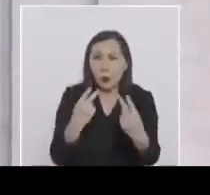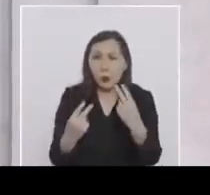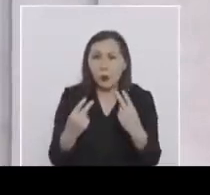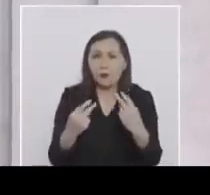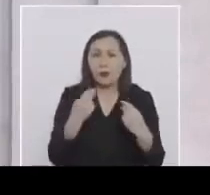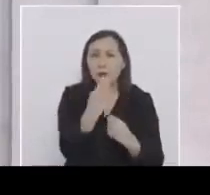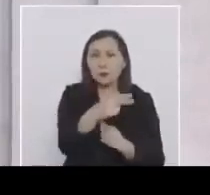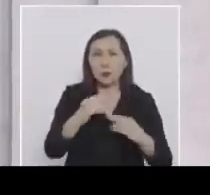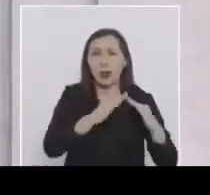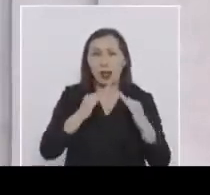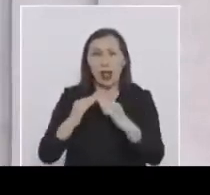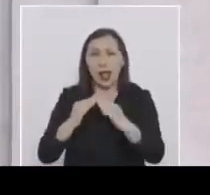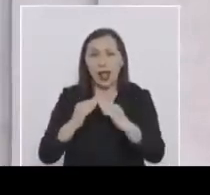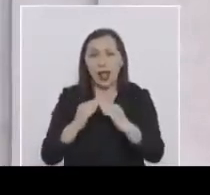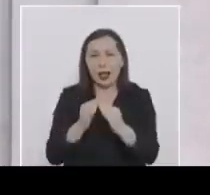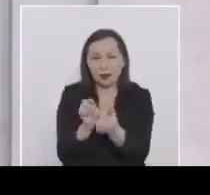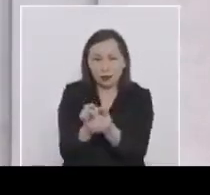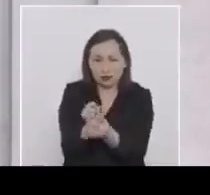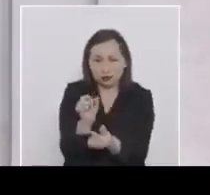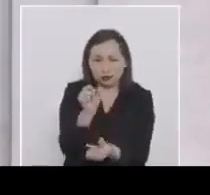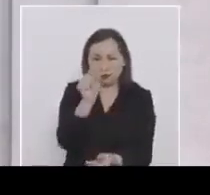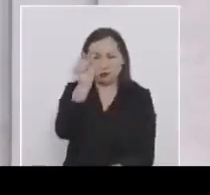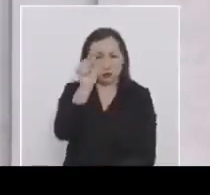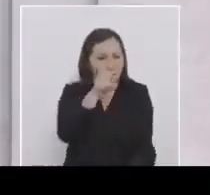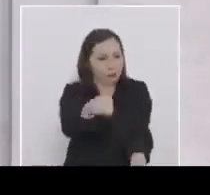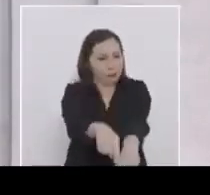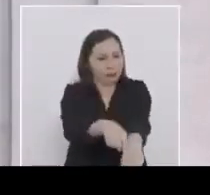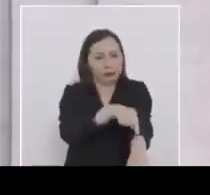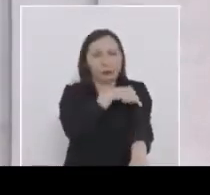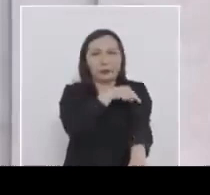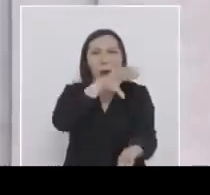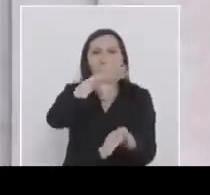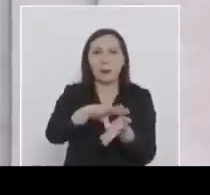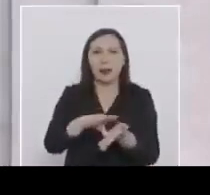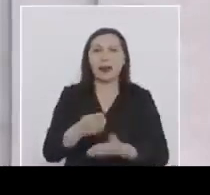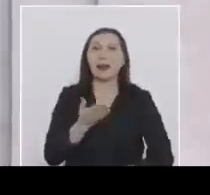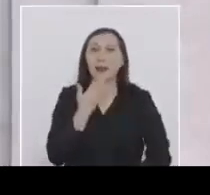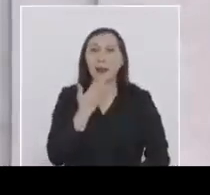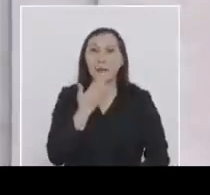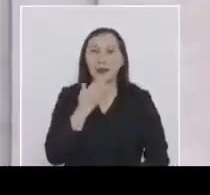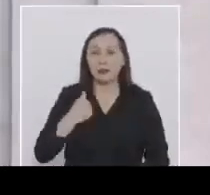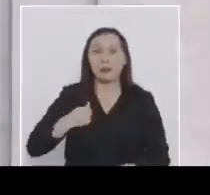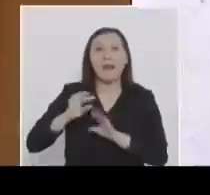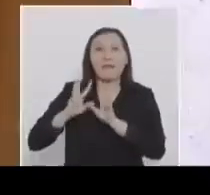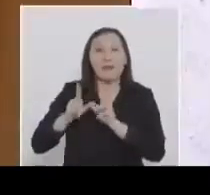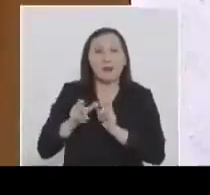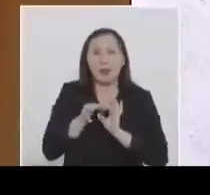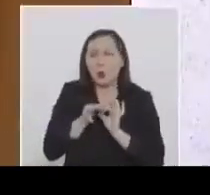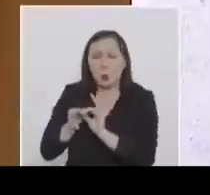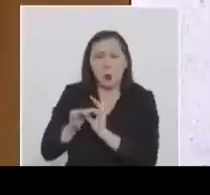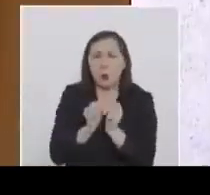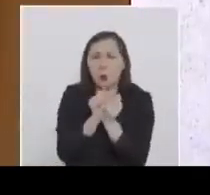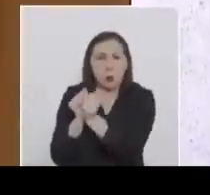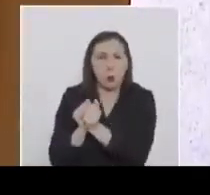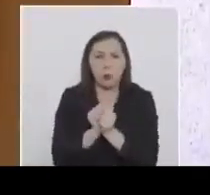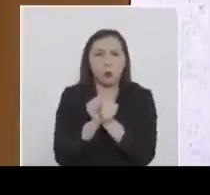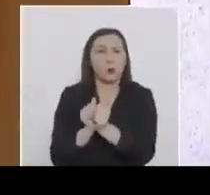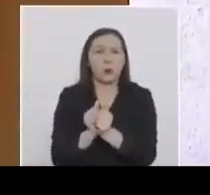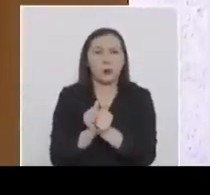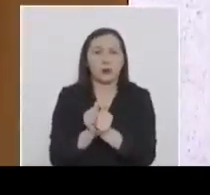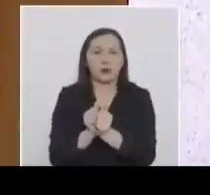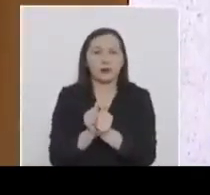sus casas a lo largo y ancho de todo nuestro país, también a mi familia incondicional,